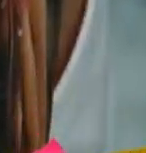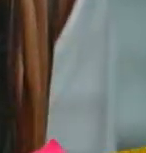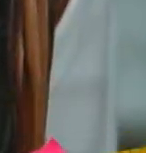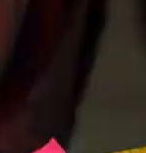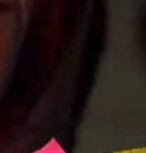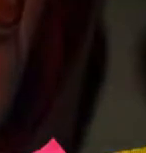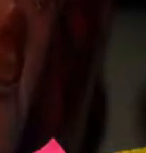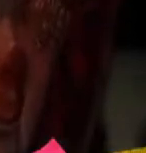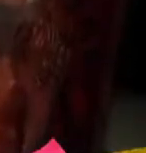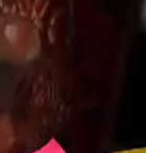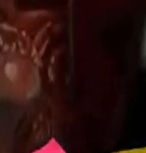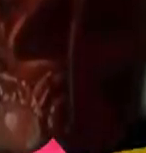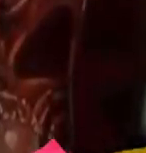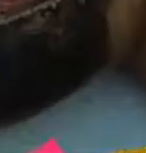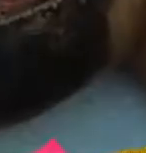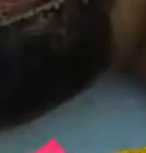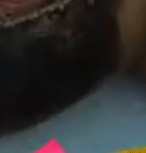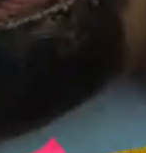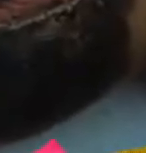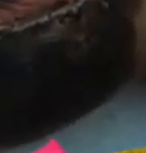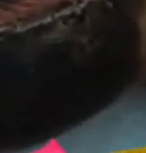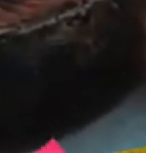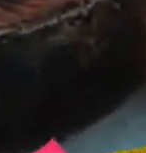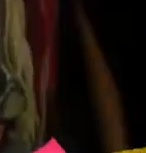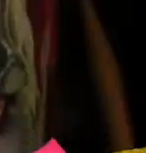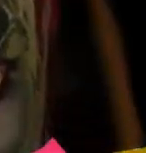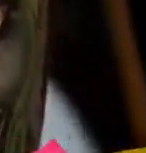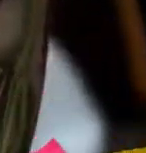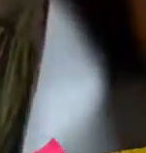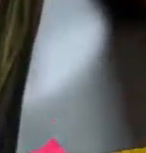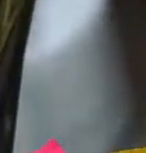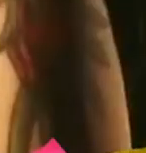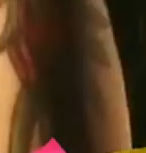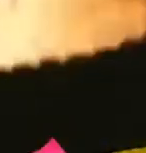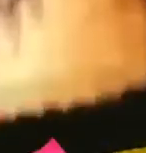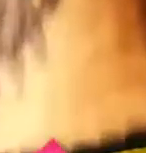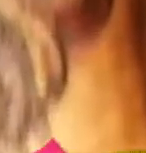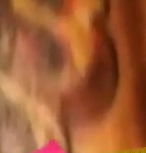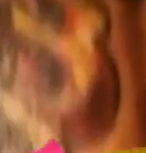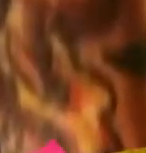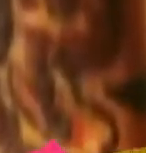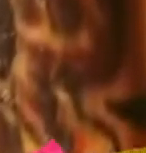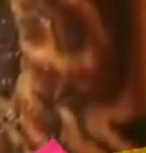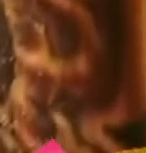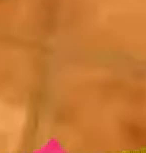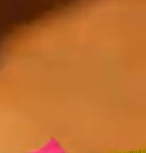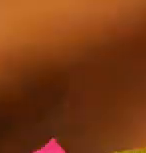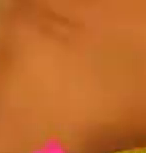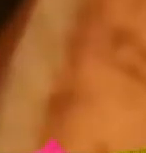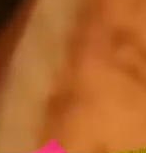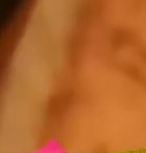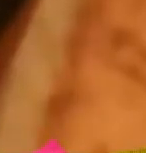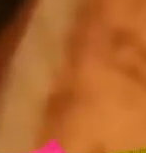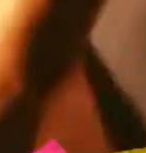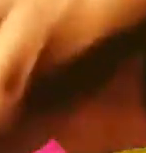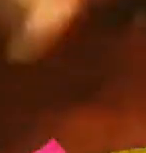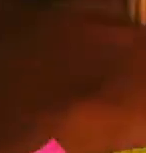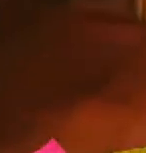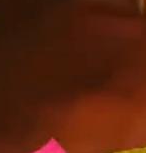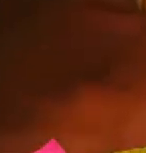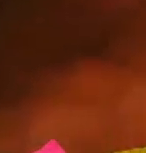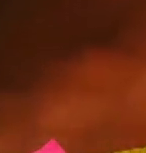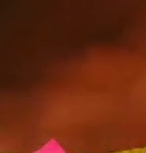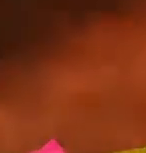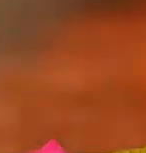arte de tatuar a los marineros. Cook fue uno de los prisioneros en popularizar la disciplina que hoy se ha consolidado como una práctica